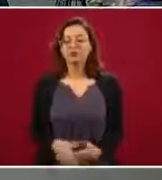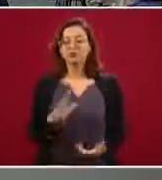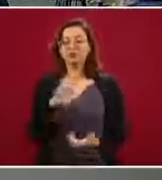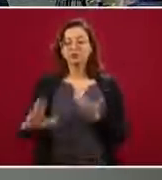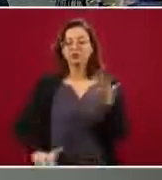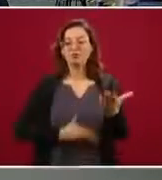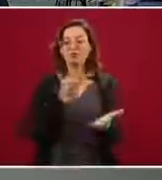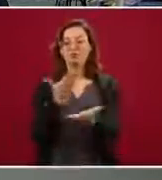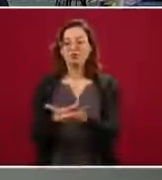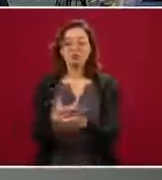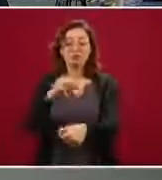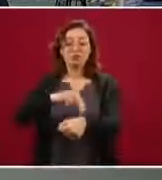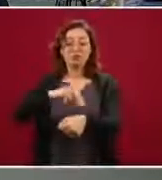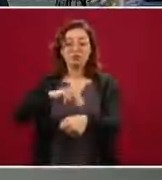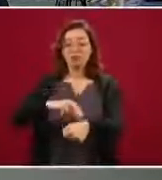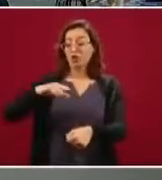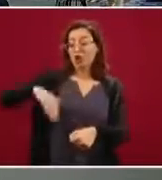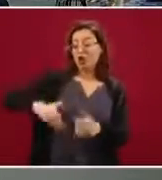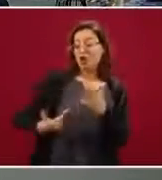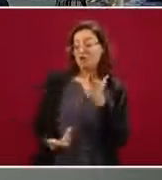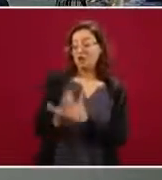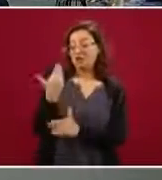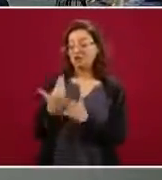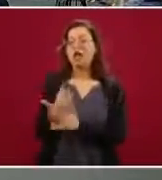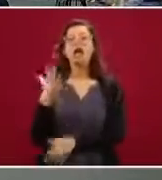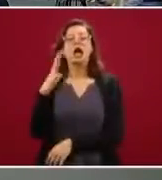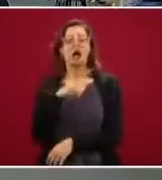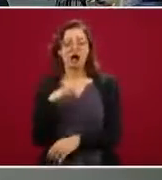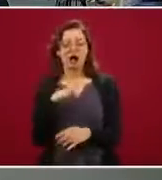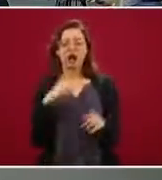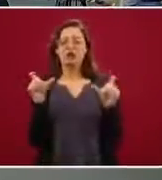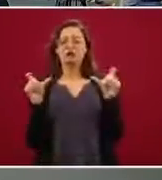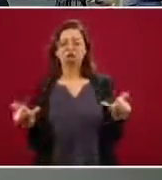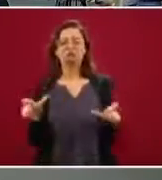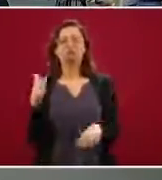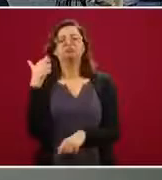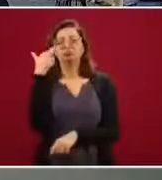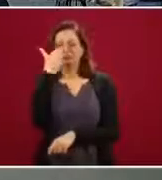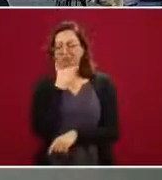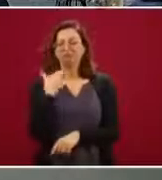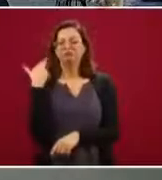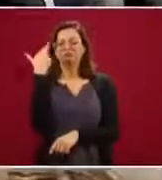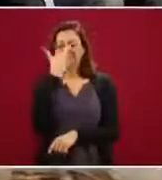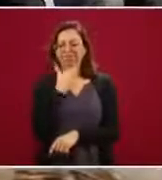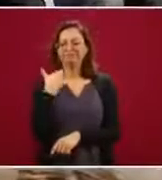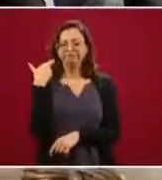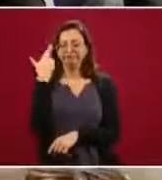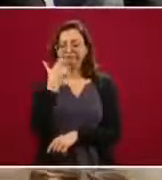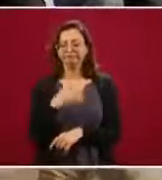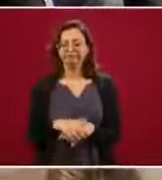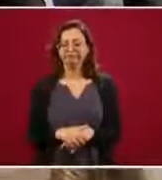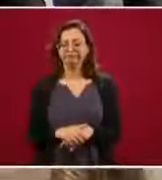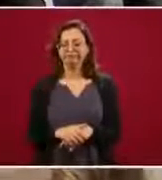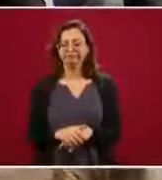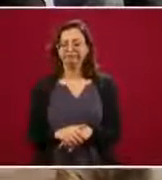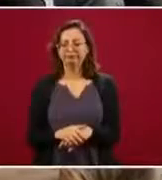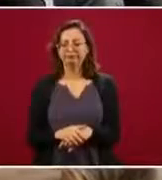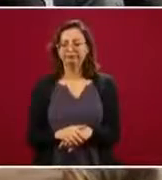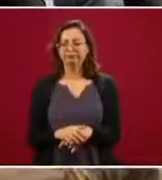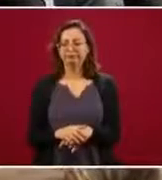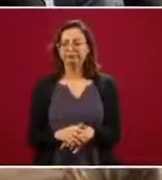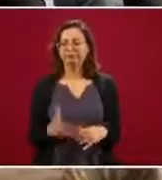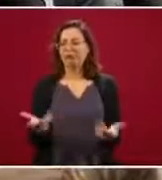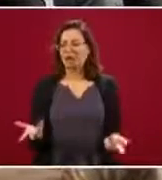mañana, son puestos de revisión, lo que conocen como